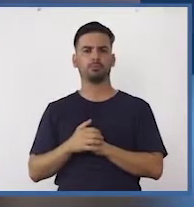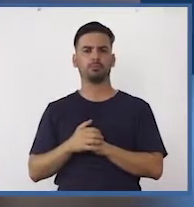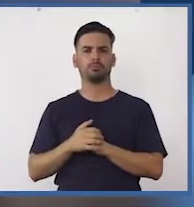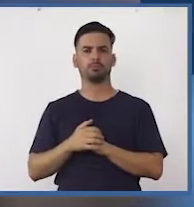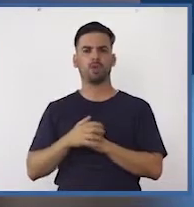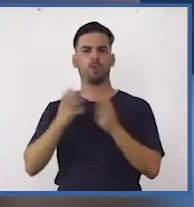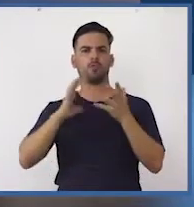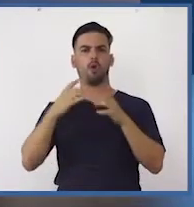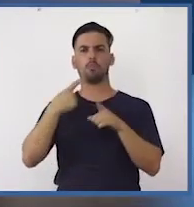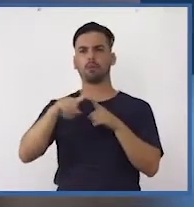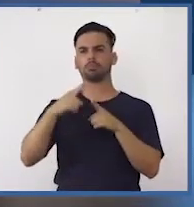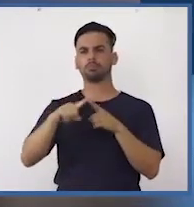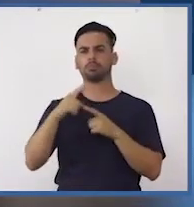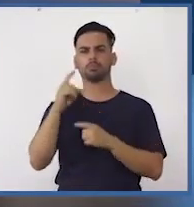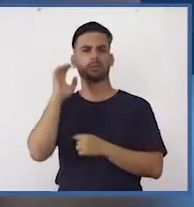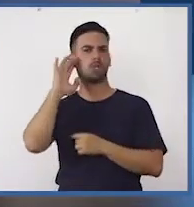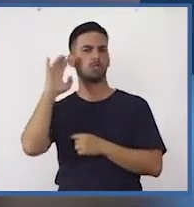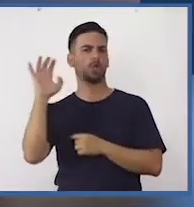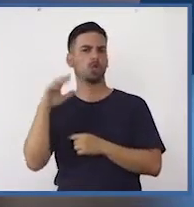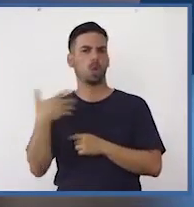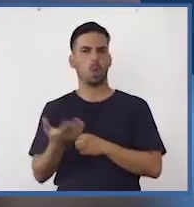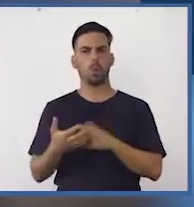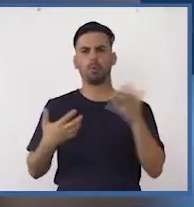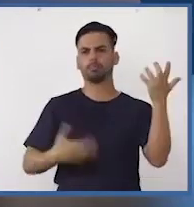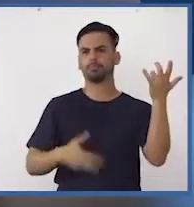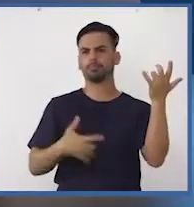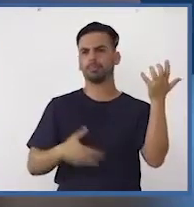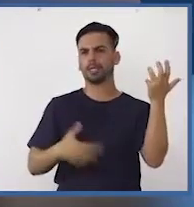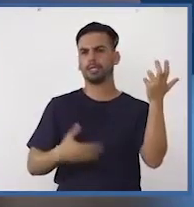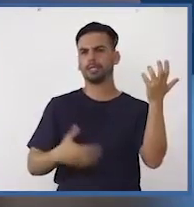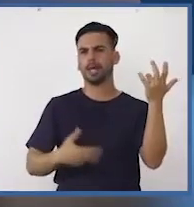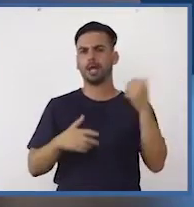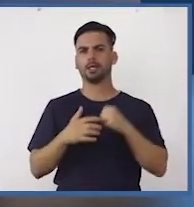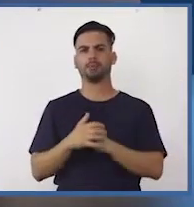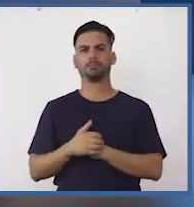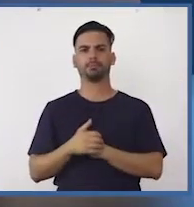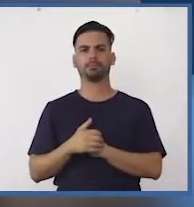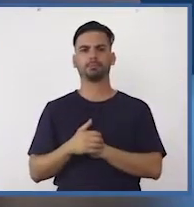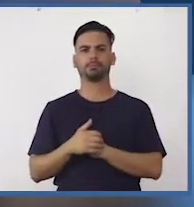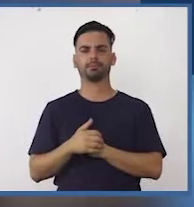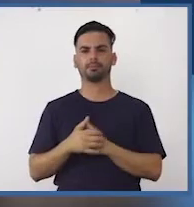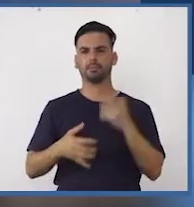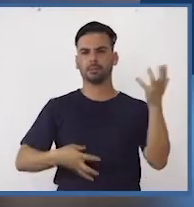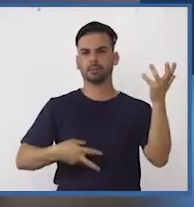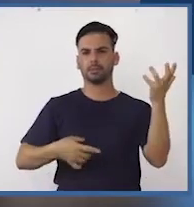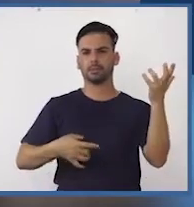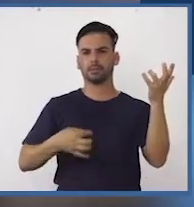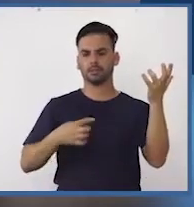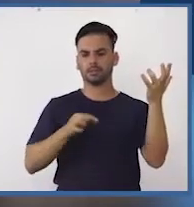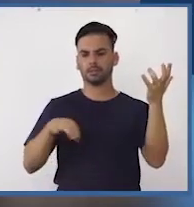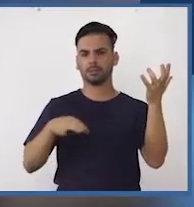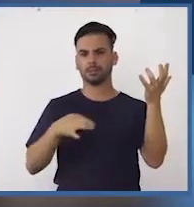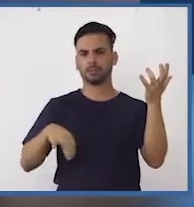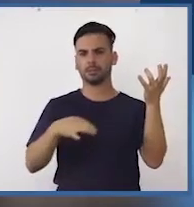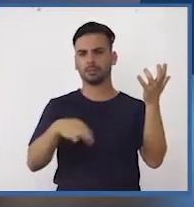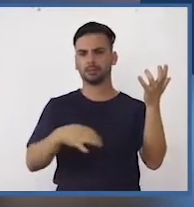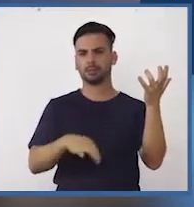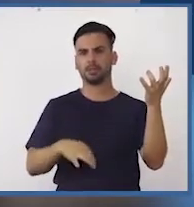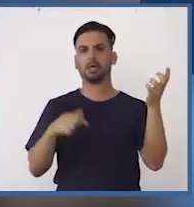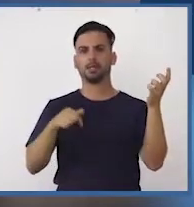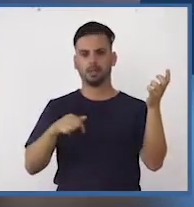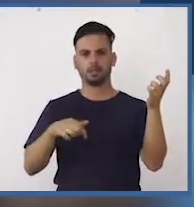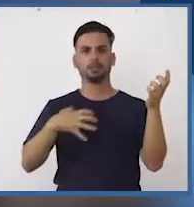¿qué cosa? El sonido. Cuando tengo golpeo con las baquetas, la tumbadora, voy a